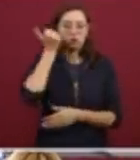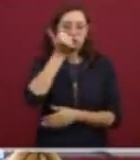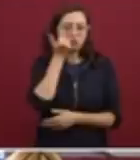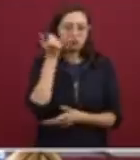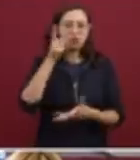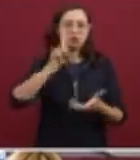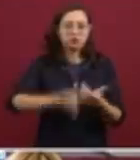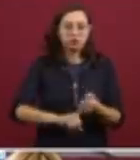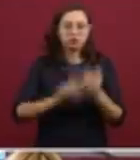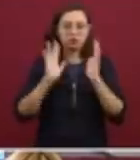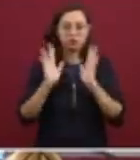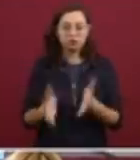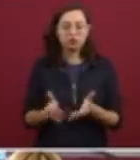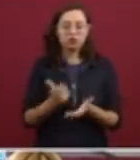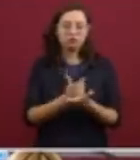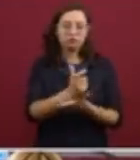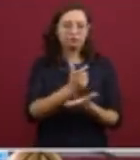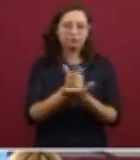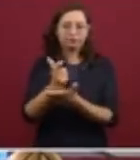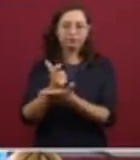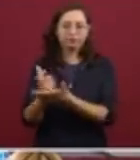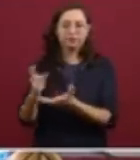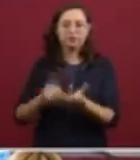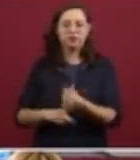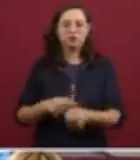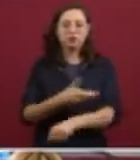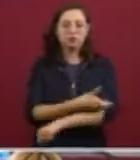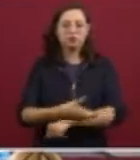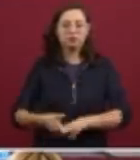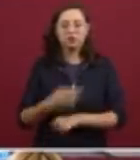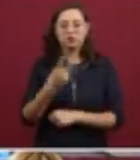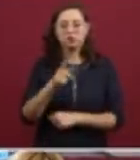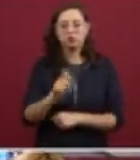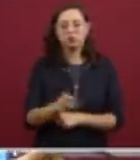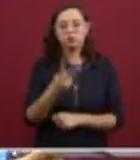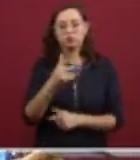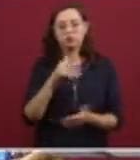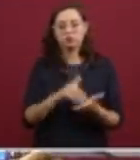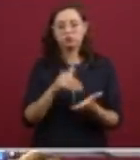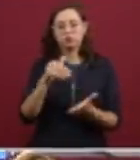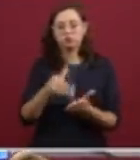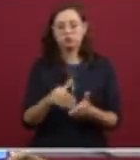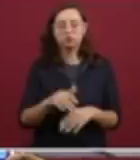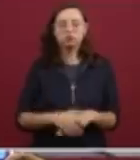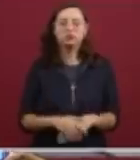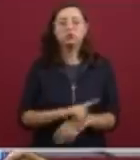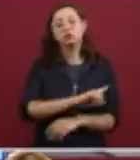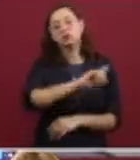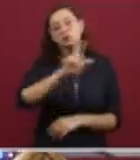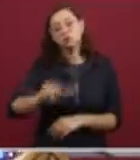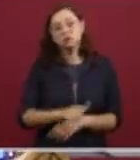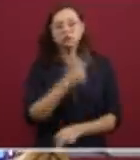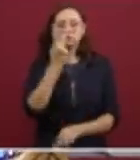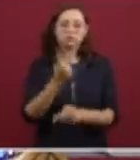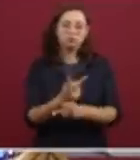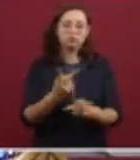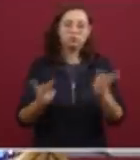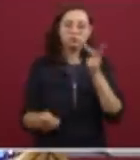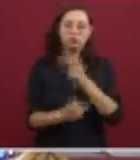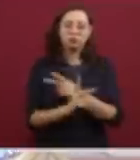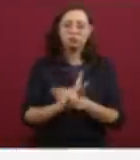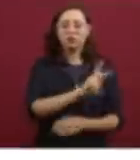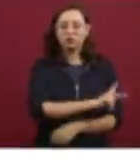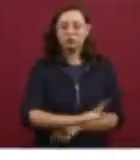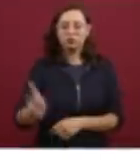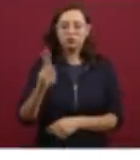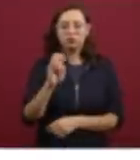estos 2.2 millones de familias. En la beca universal para estudiantes de educación media superior tenemos una